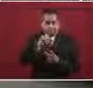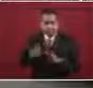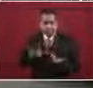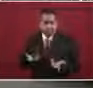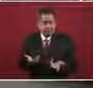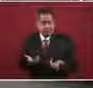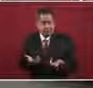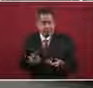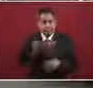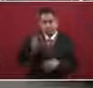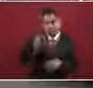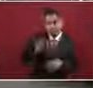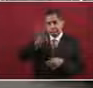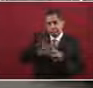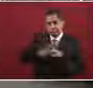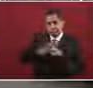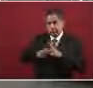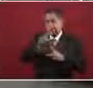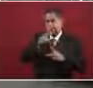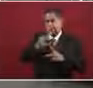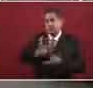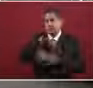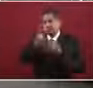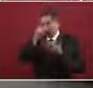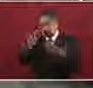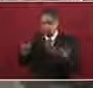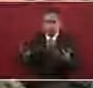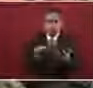Los plurinominales sirven bastante para equilibrar